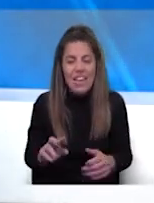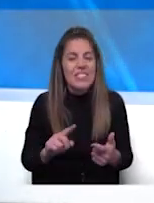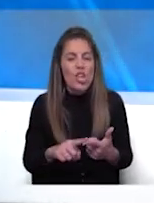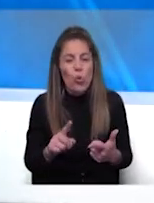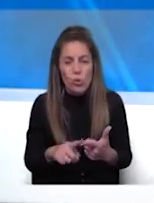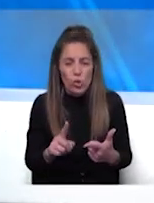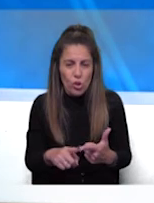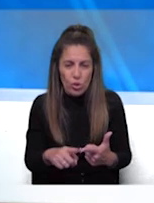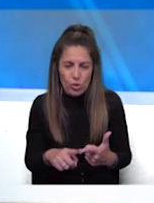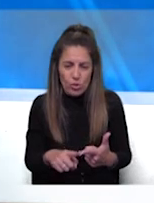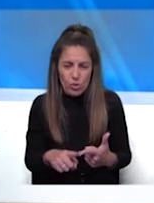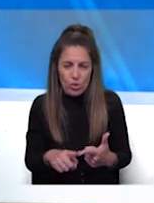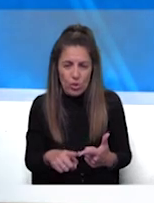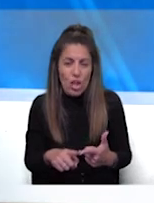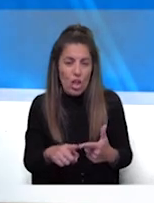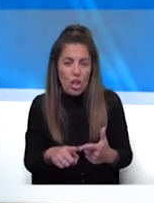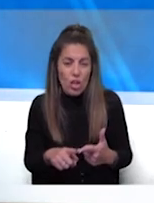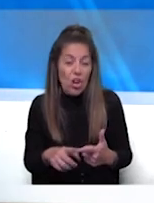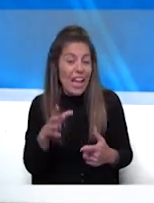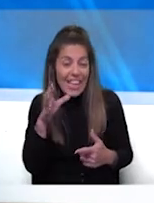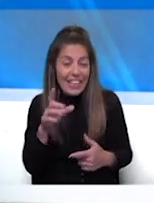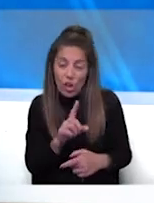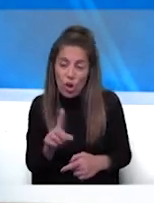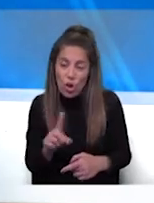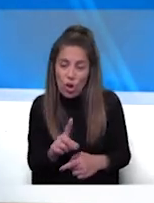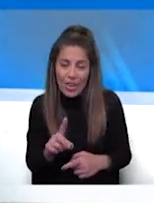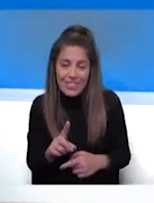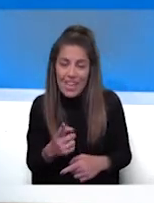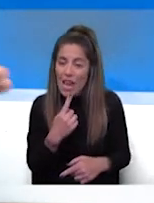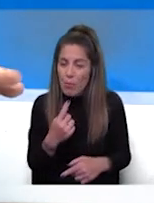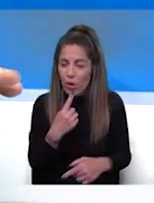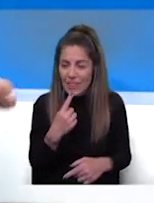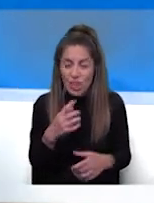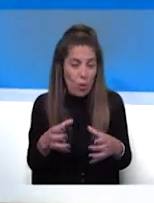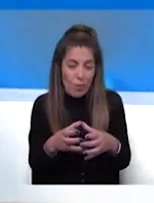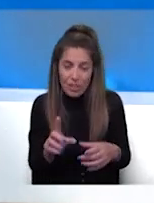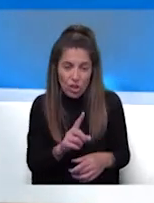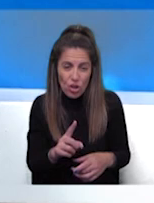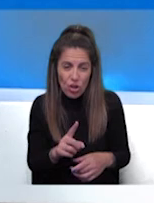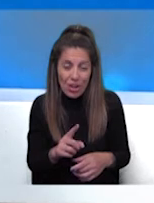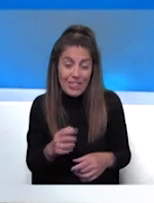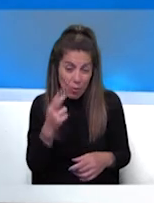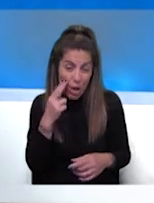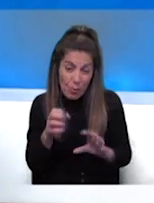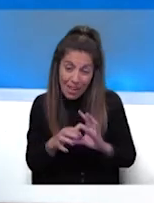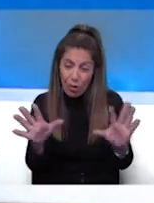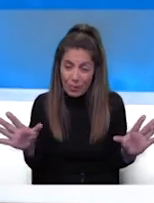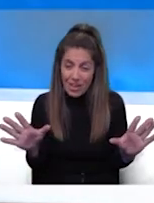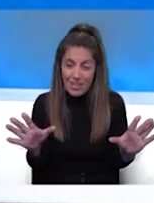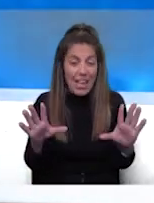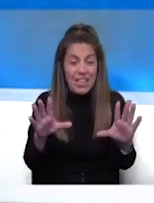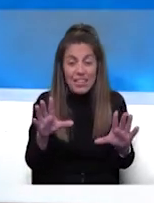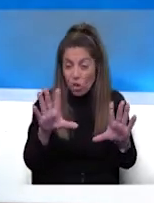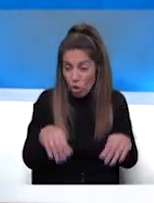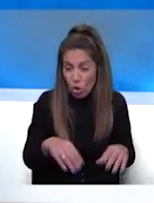Segundo, lo que queda en riesgo no es el político tal o el partido tal, es el problema de la democracia. Si son todos